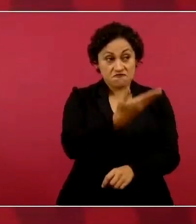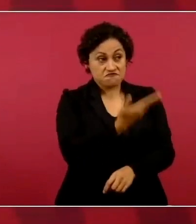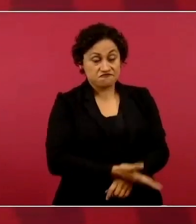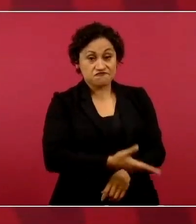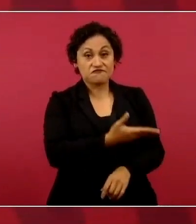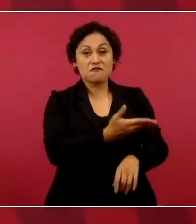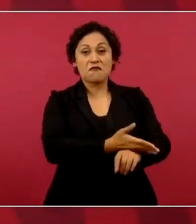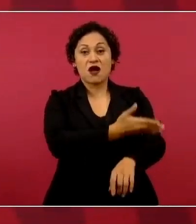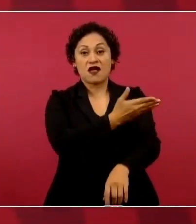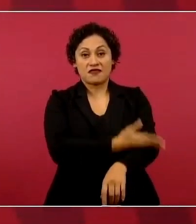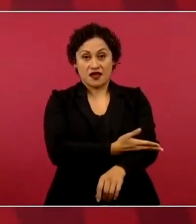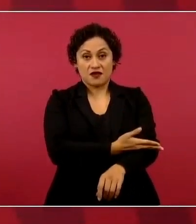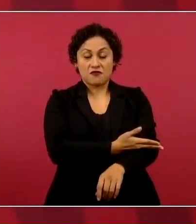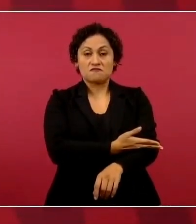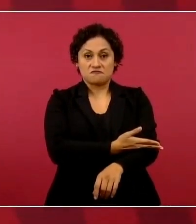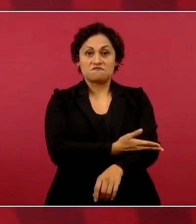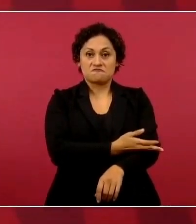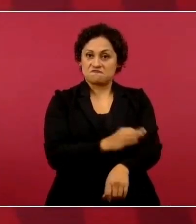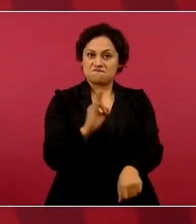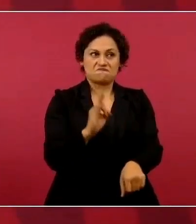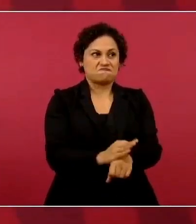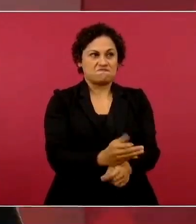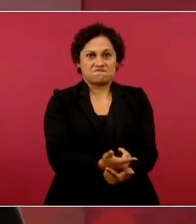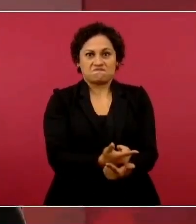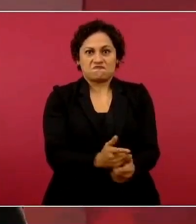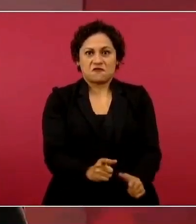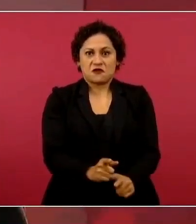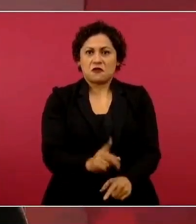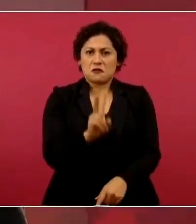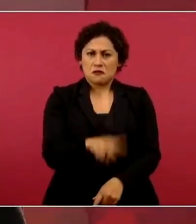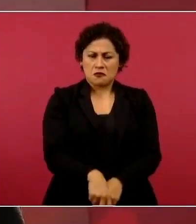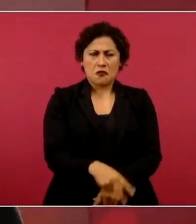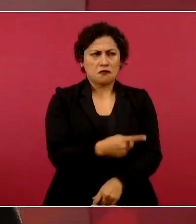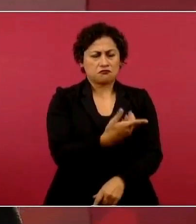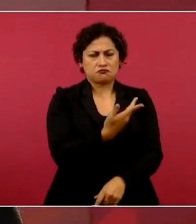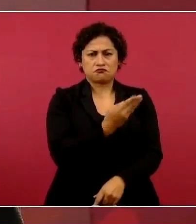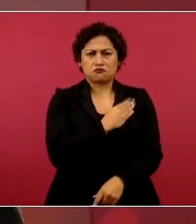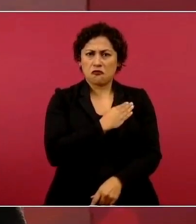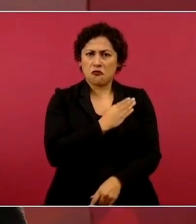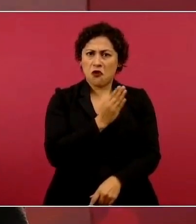defensor de las libertades, un hombre bueno.